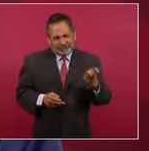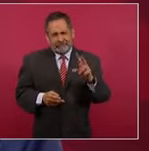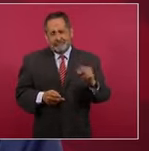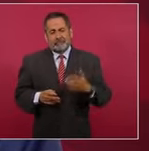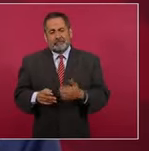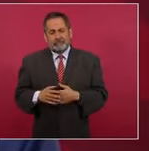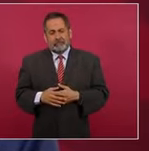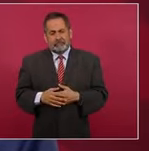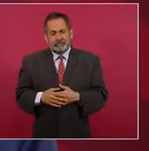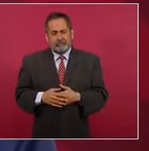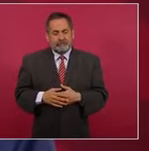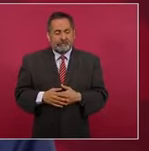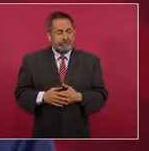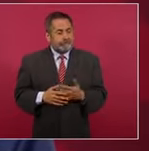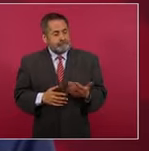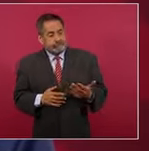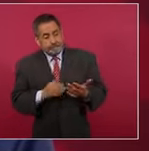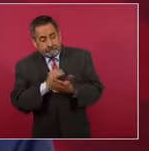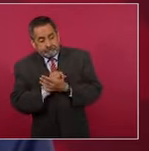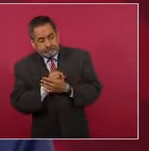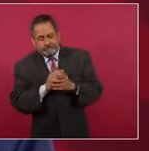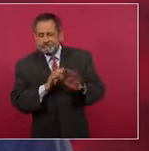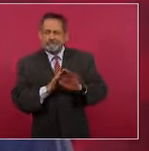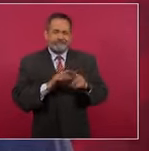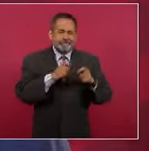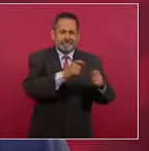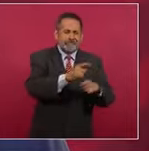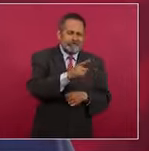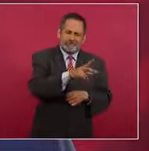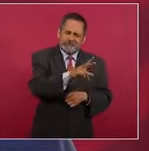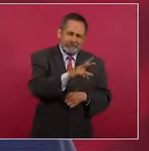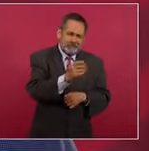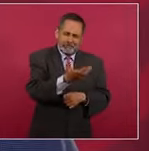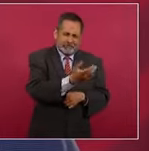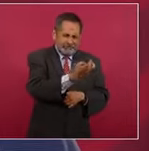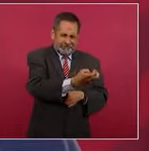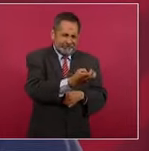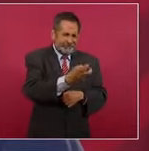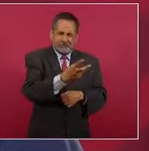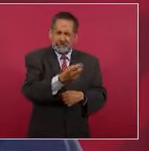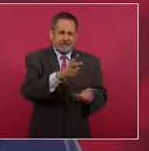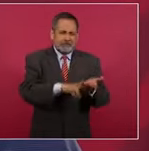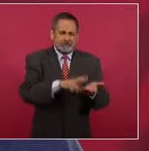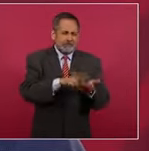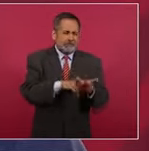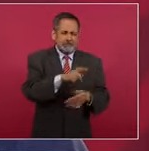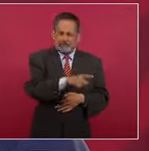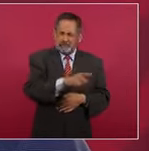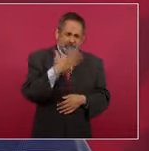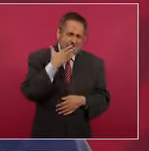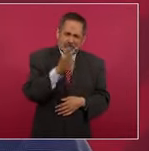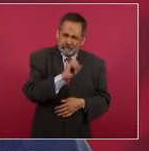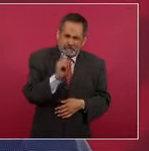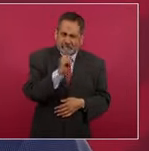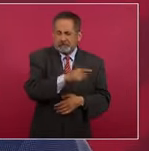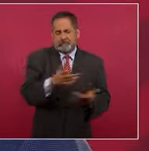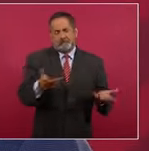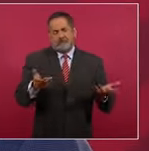si me lo pidieran, les diría que no hagan eso, que no les ayuda.